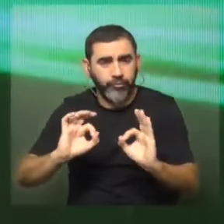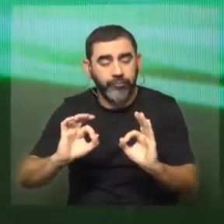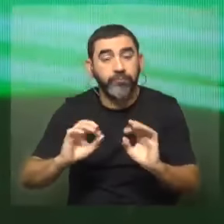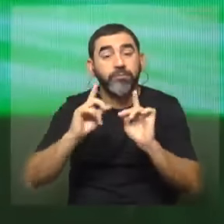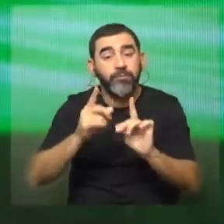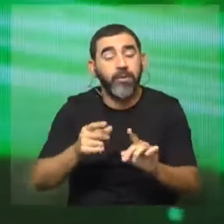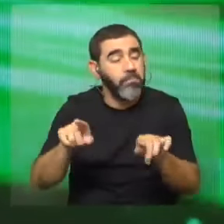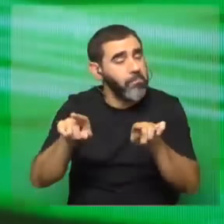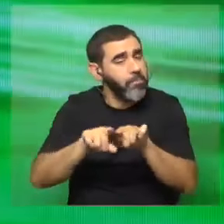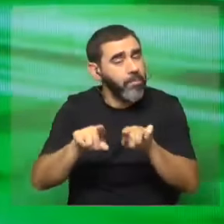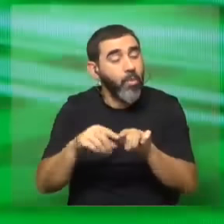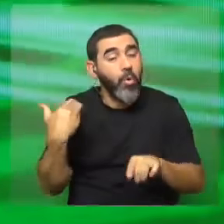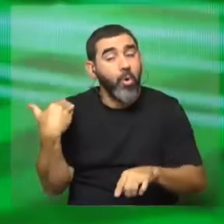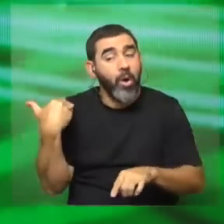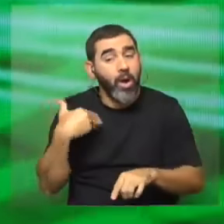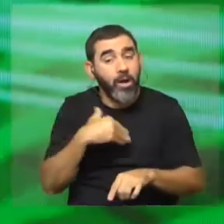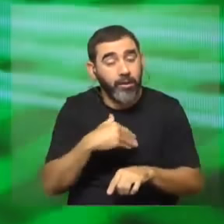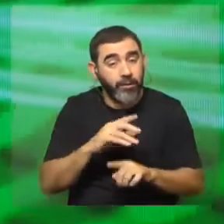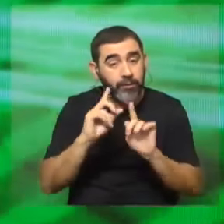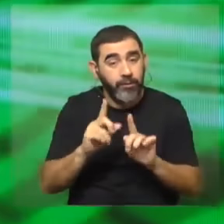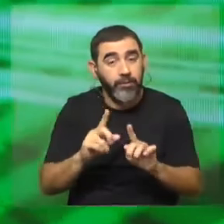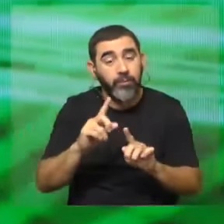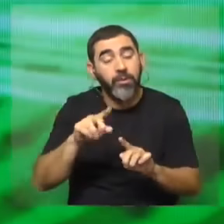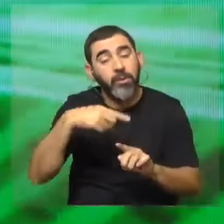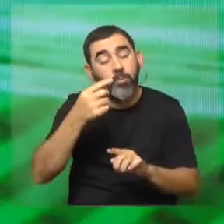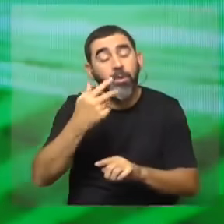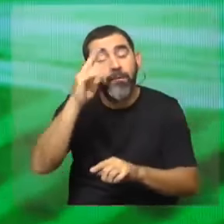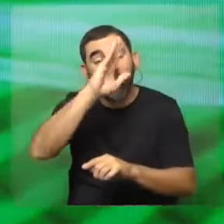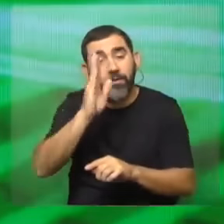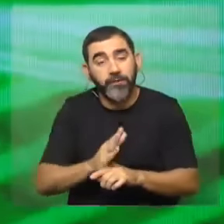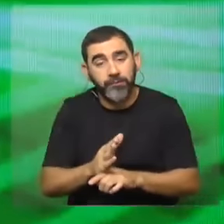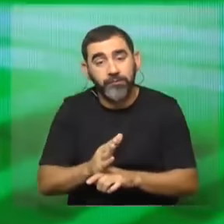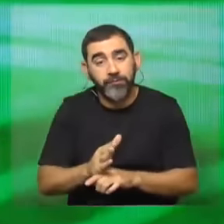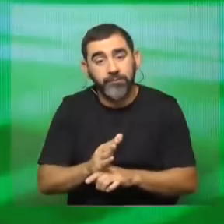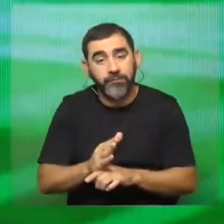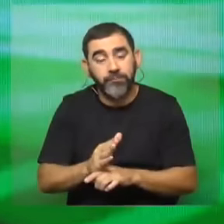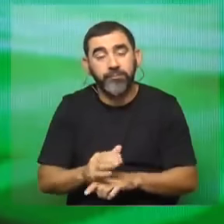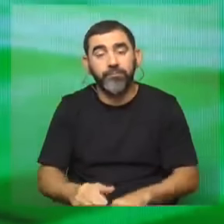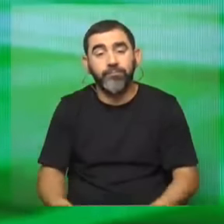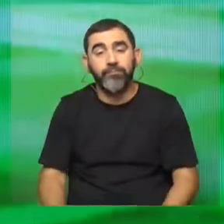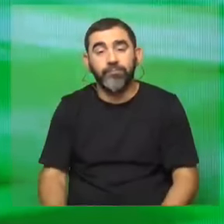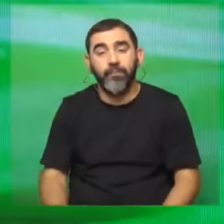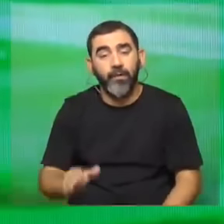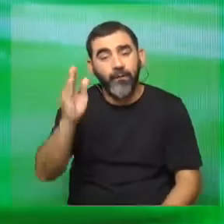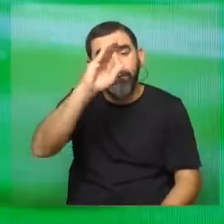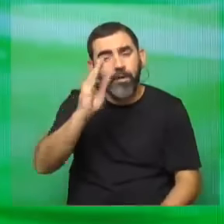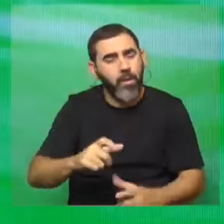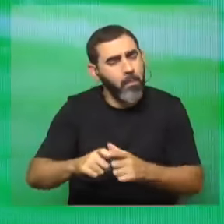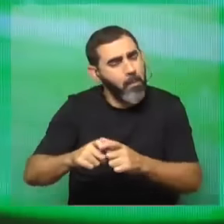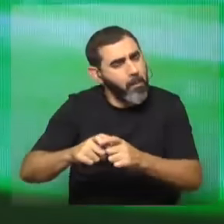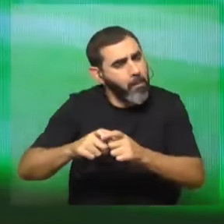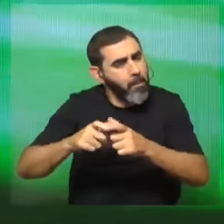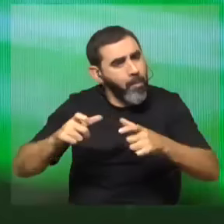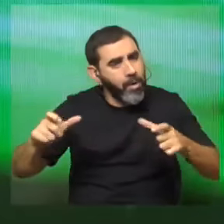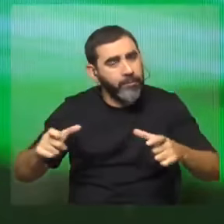y casi igual argentinos y luego le sigue Brasil y otros destinos Brasil ha crecido